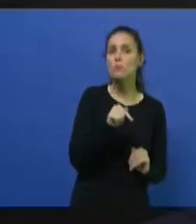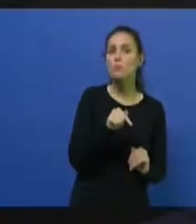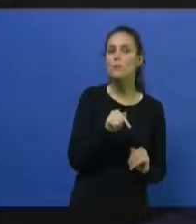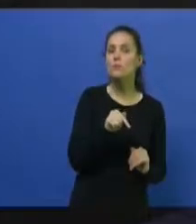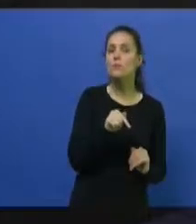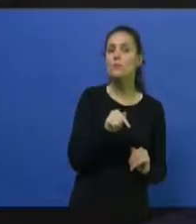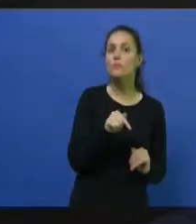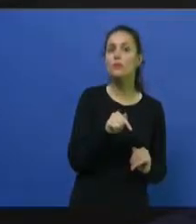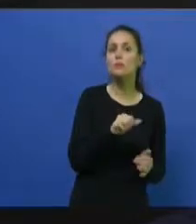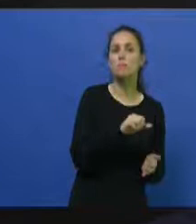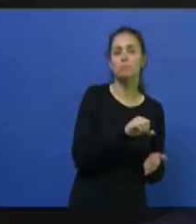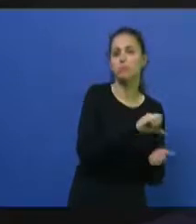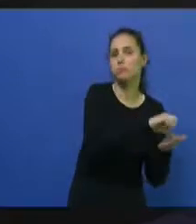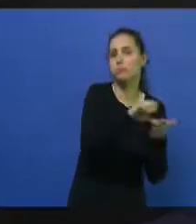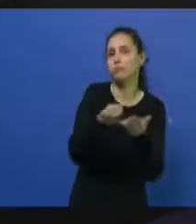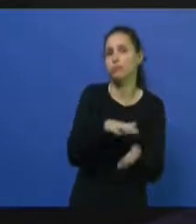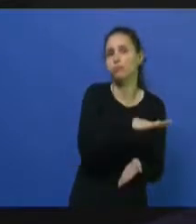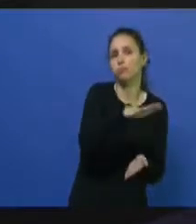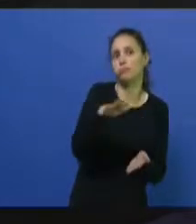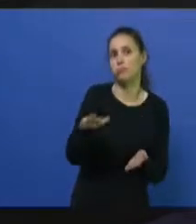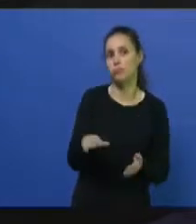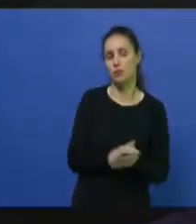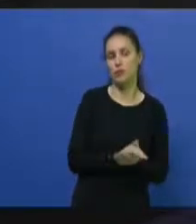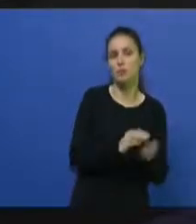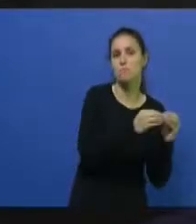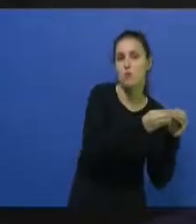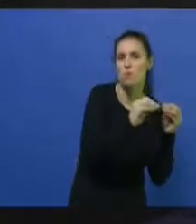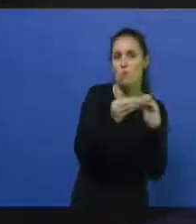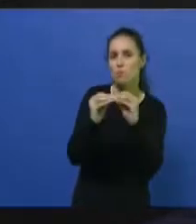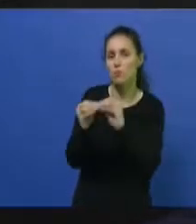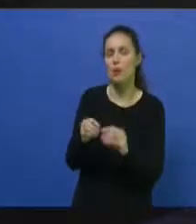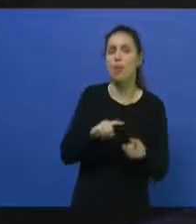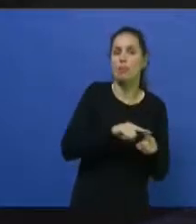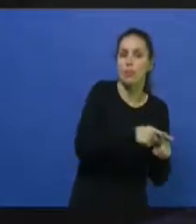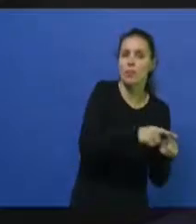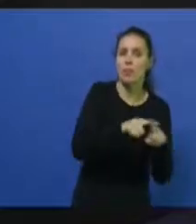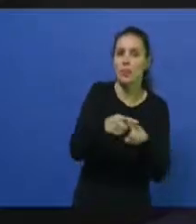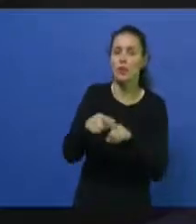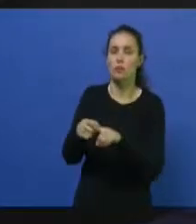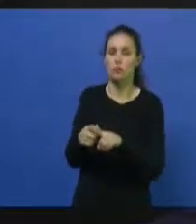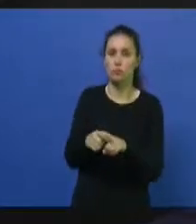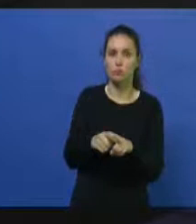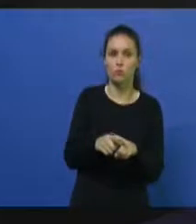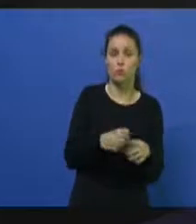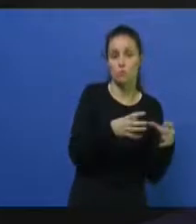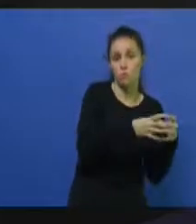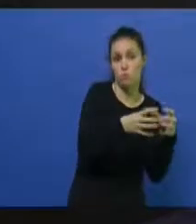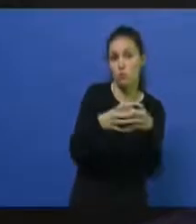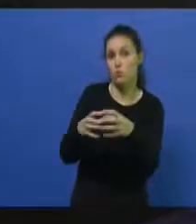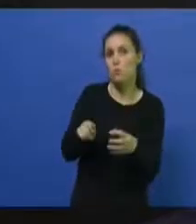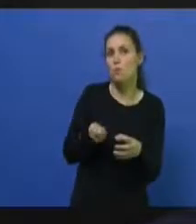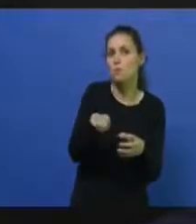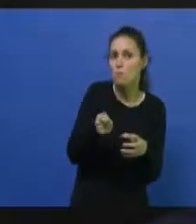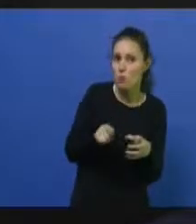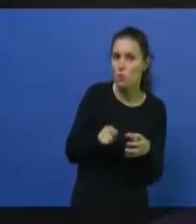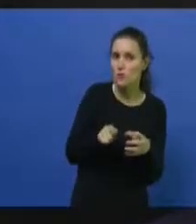en muchos lados. Está generando discusiones entre las fuerzas políticas, discusiones dentro